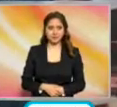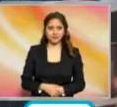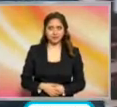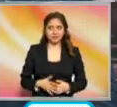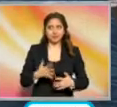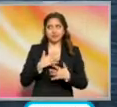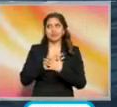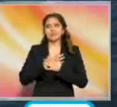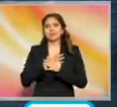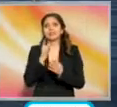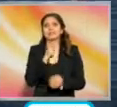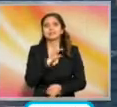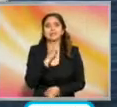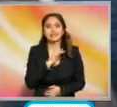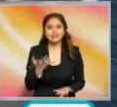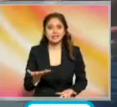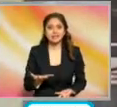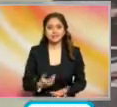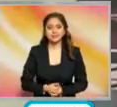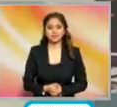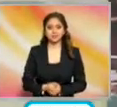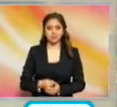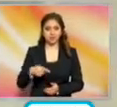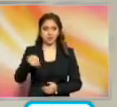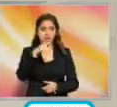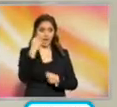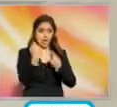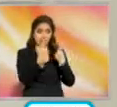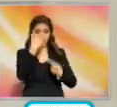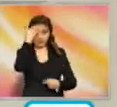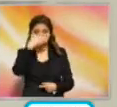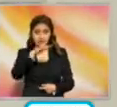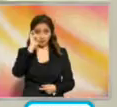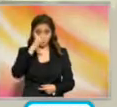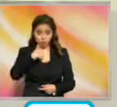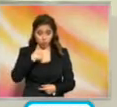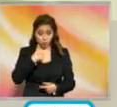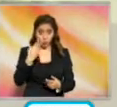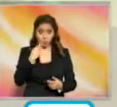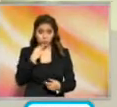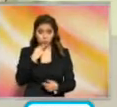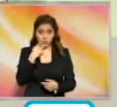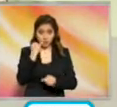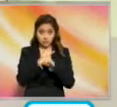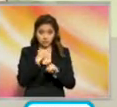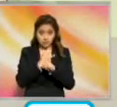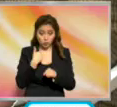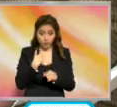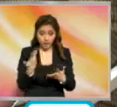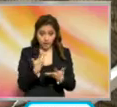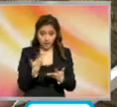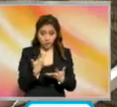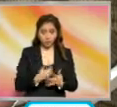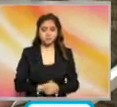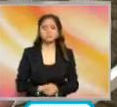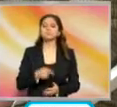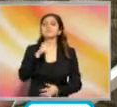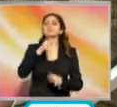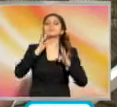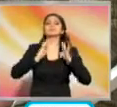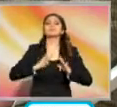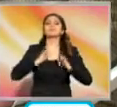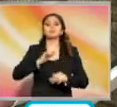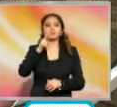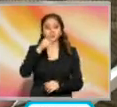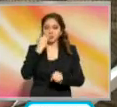Ya. Qué Bueno, pero no. Oye, ¿alguien sabe lo que estoy buscando en internet? Tun, sí, exacto. Pero no te estreses, Juan, porque mira, mejor vamos a hablar